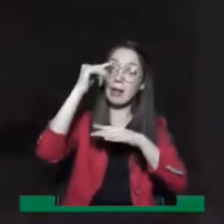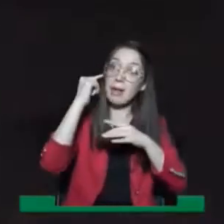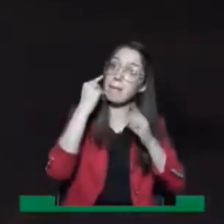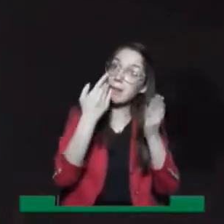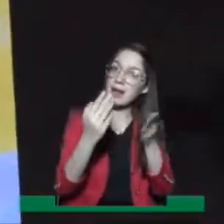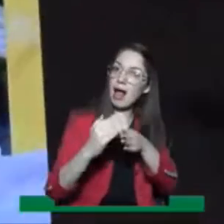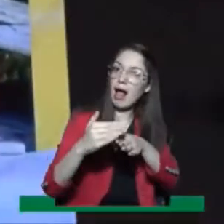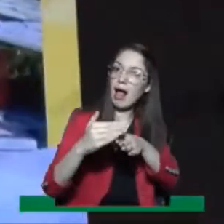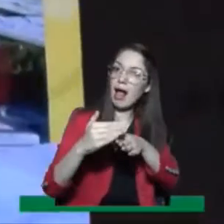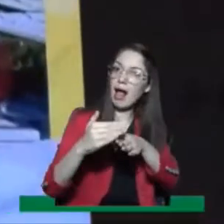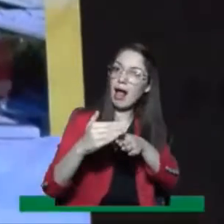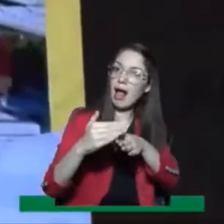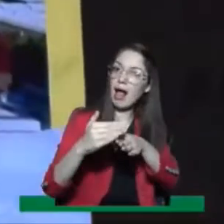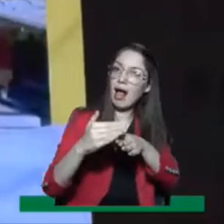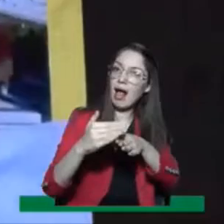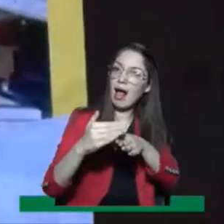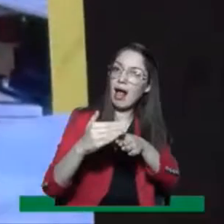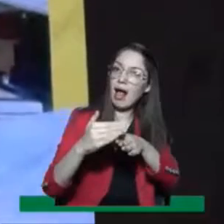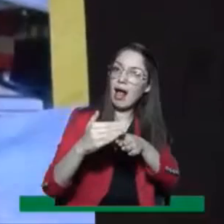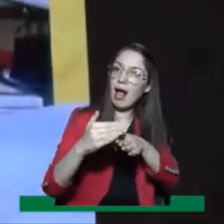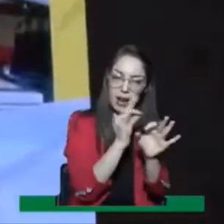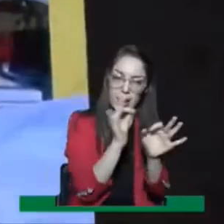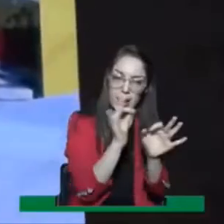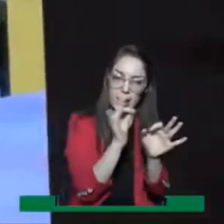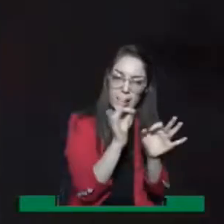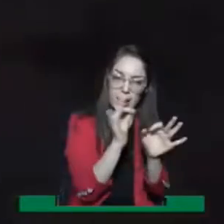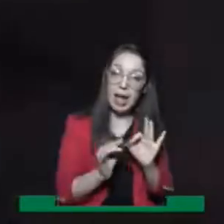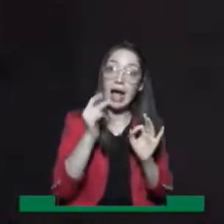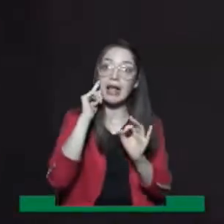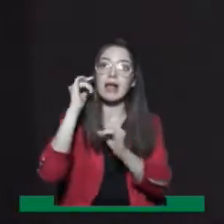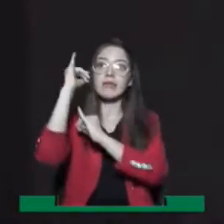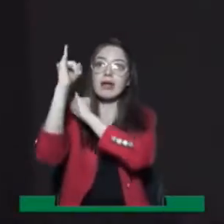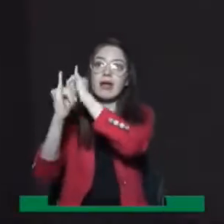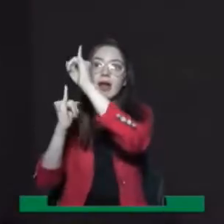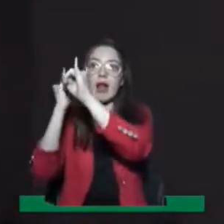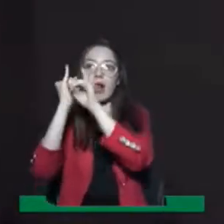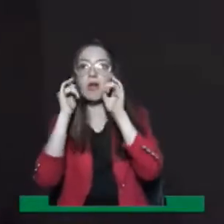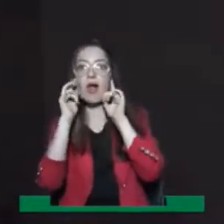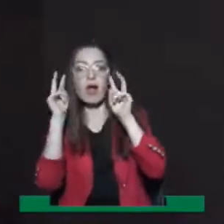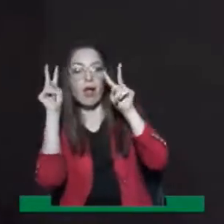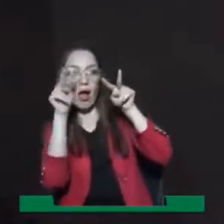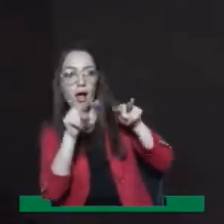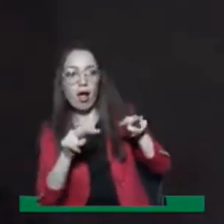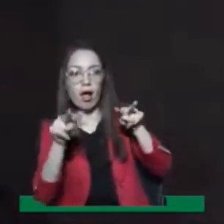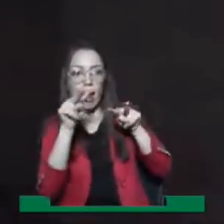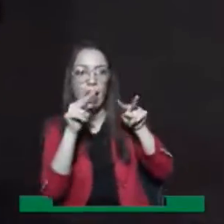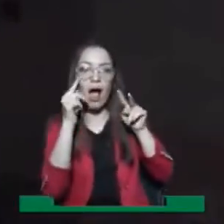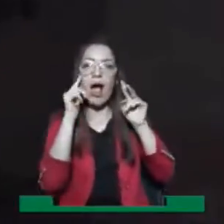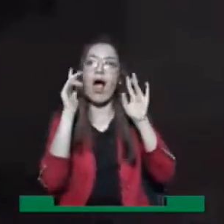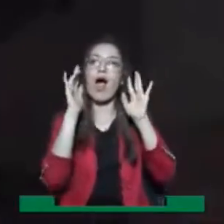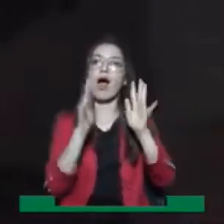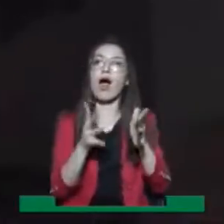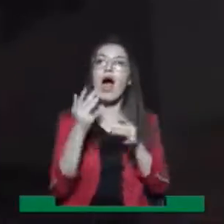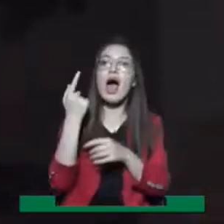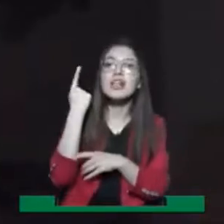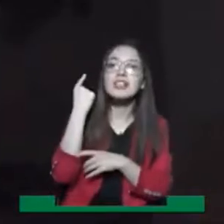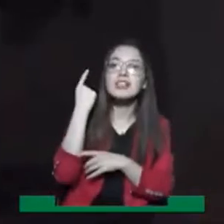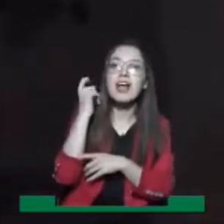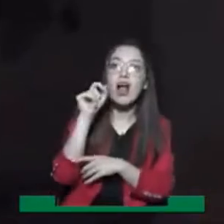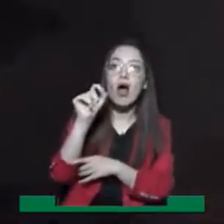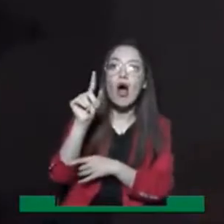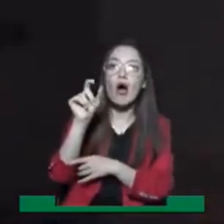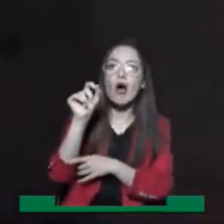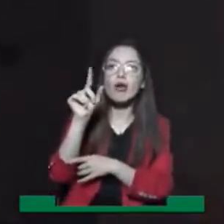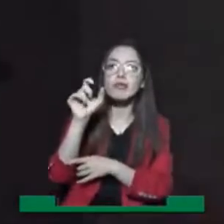para que tengan ese reconocimiento aquellos actores internacionales del turismo. Ayer Isabel, la presidenta de ISDO, hablaba de 11 países que